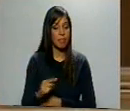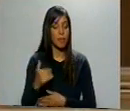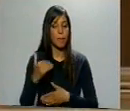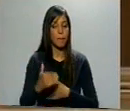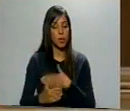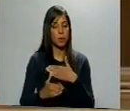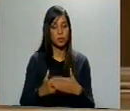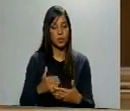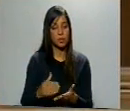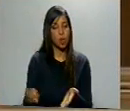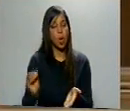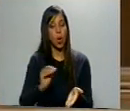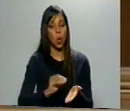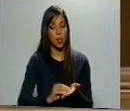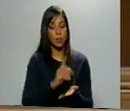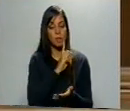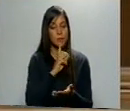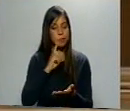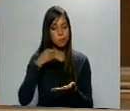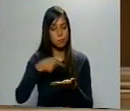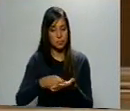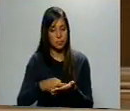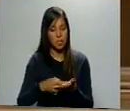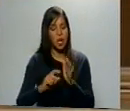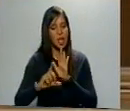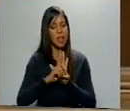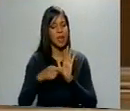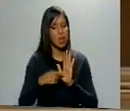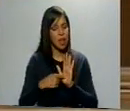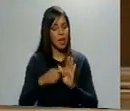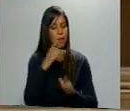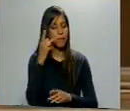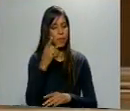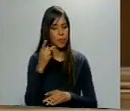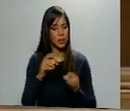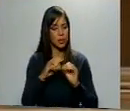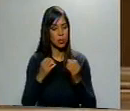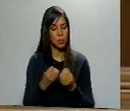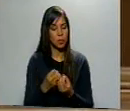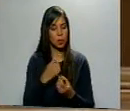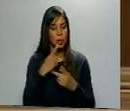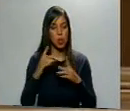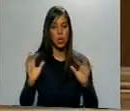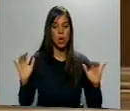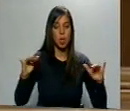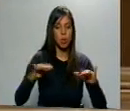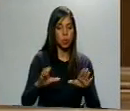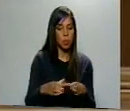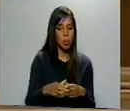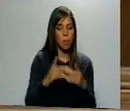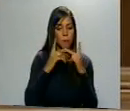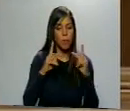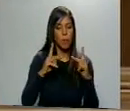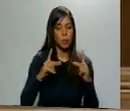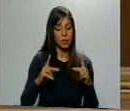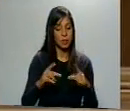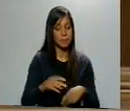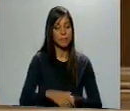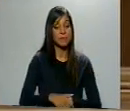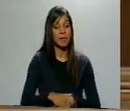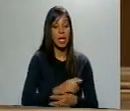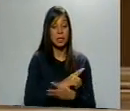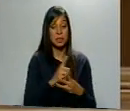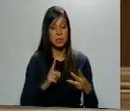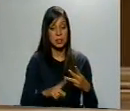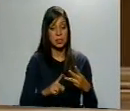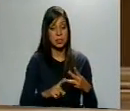de renovación contemplado en la Ley de Partidos Políticos, Reuniones Públicas y Manifestaciones.